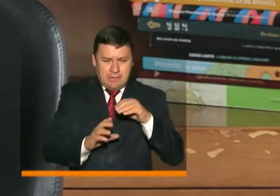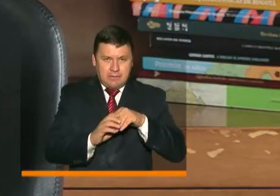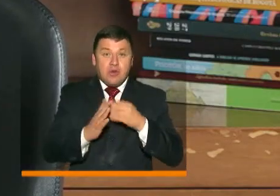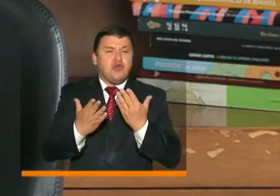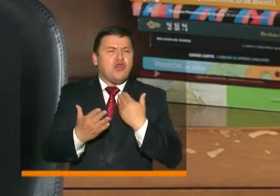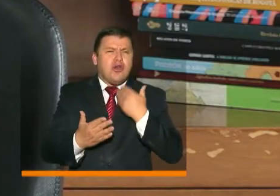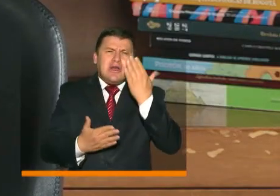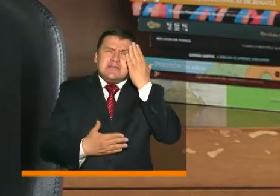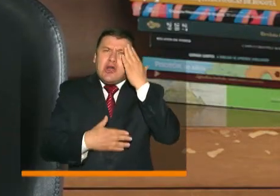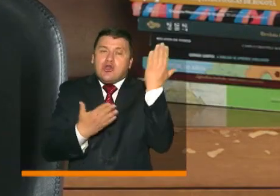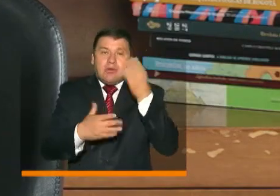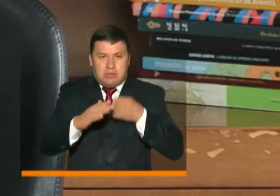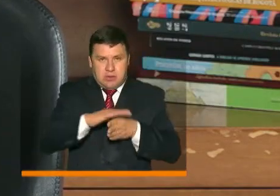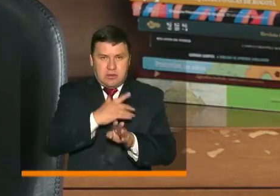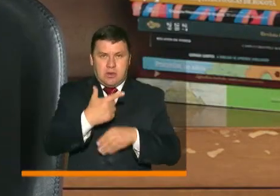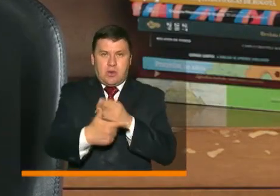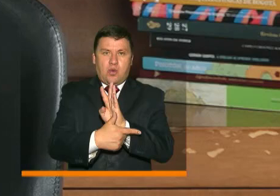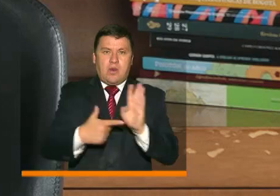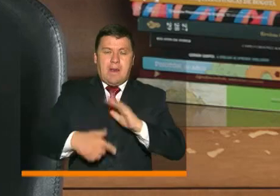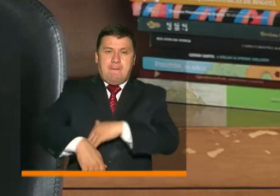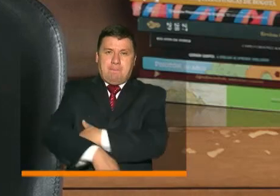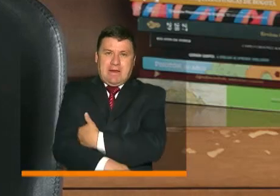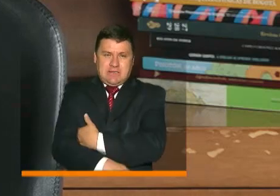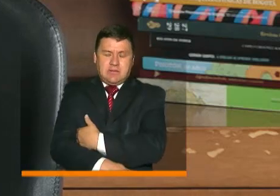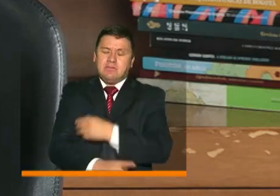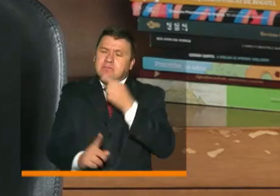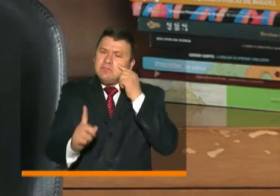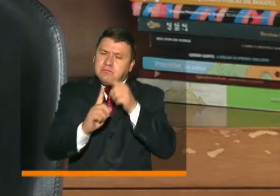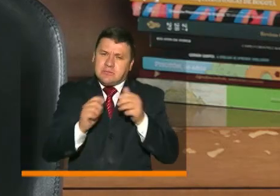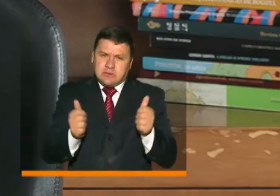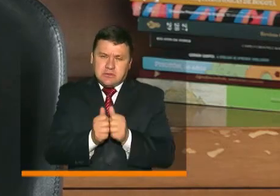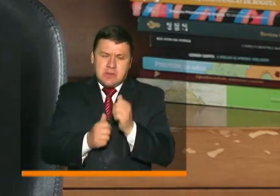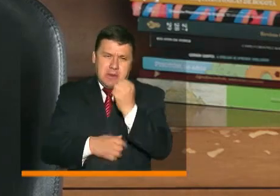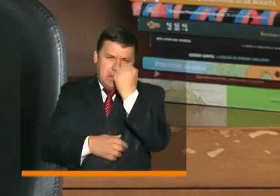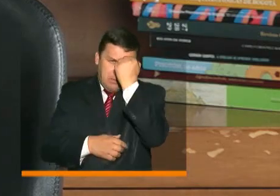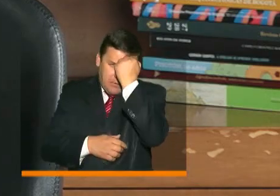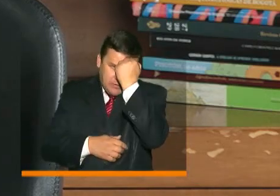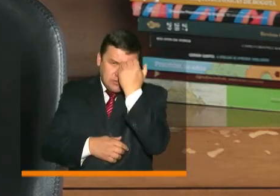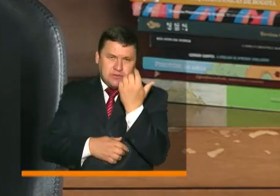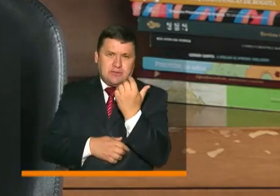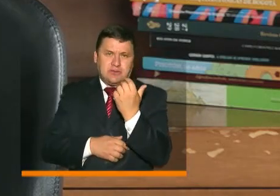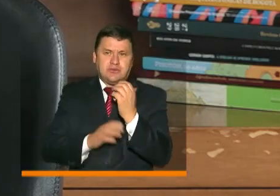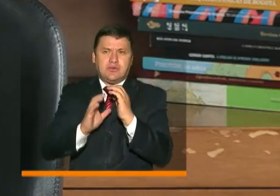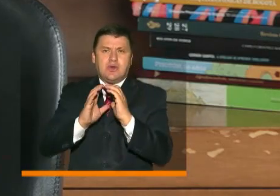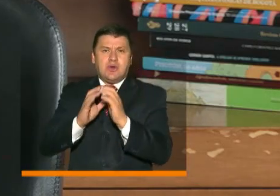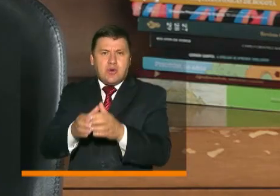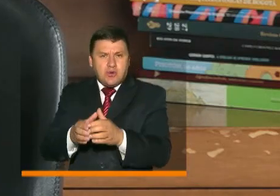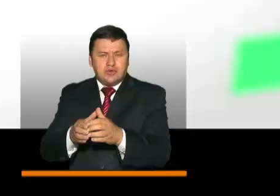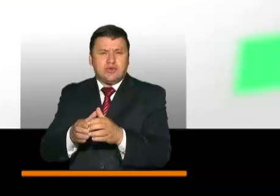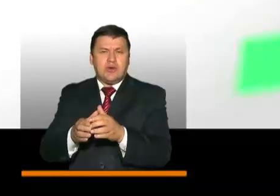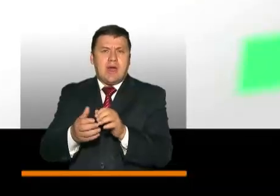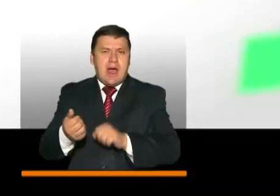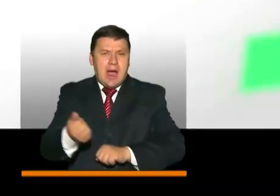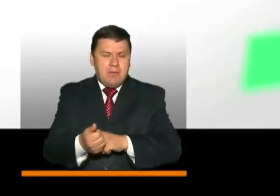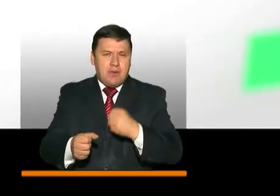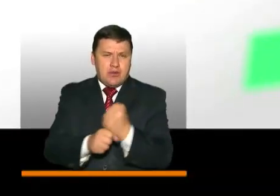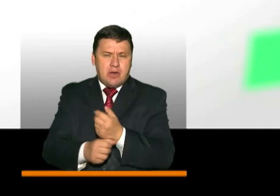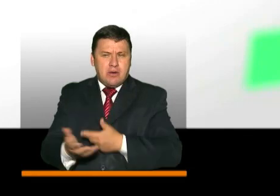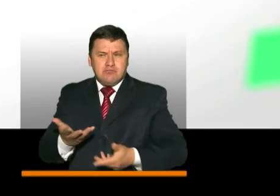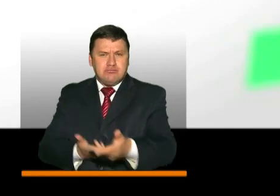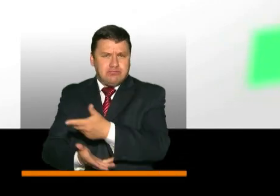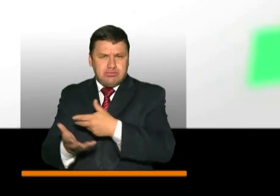página web del Ministerio, se encuentran todos los detalles para acompañar a los maestros, uso y trabajo con apoyo de